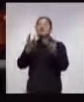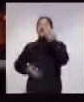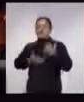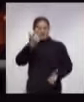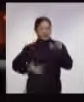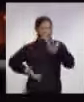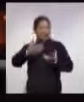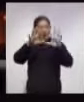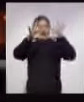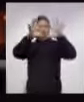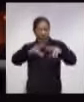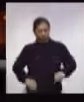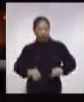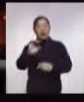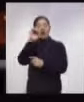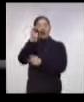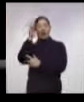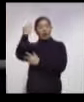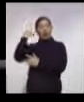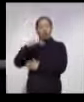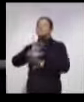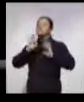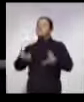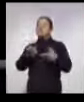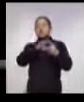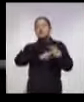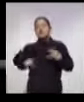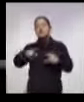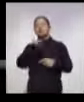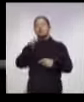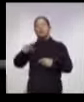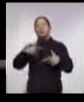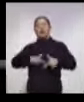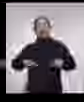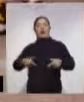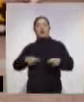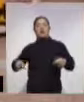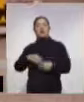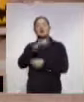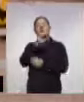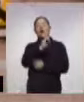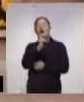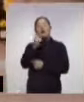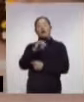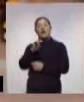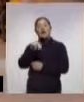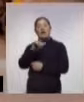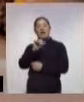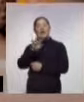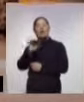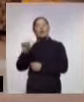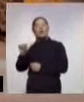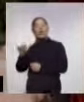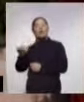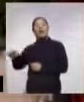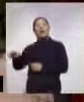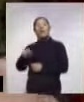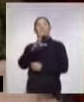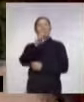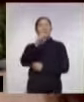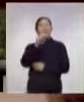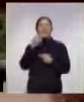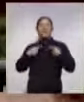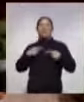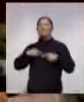incendio ocurrido en octubre pasado, dieron inicio a la prefectura japonesa de Okinawa. Unos 20 trabajadores comenzaron la víspera a